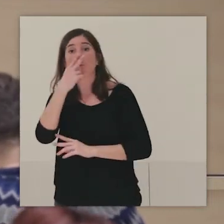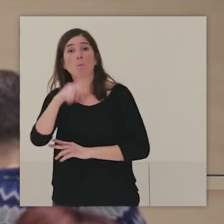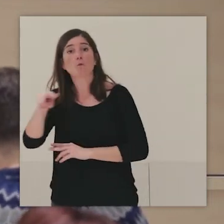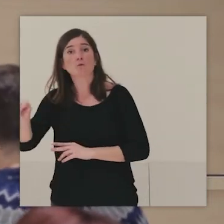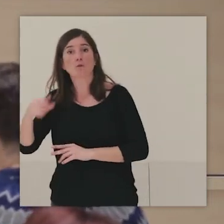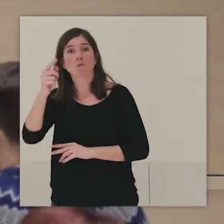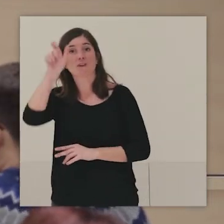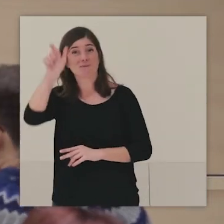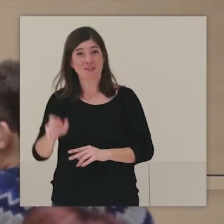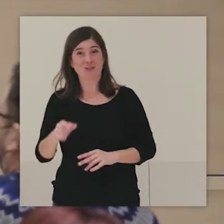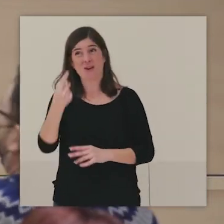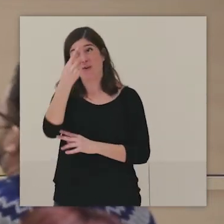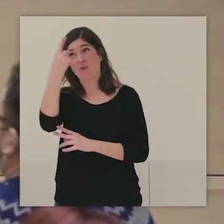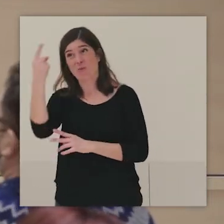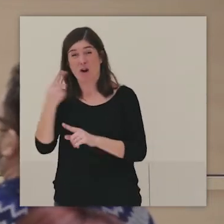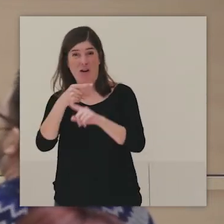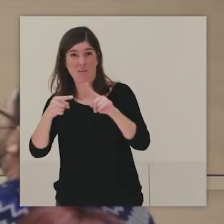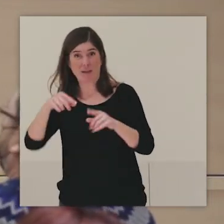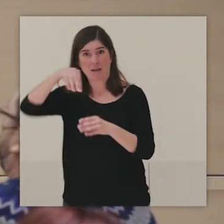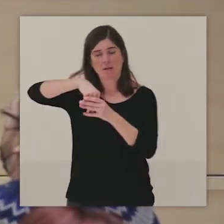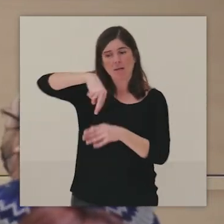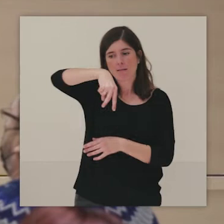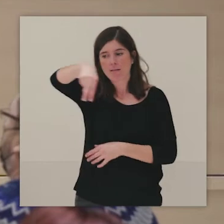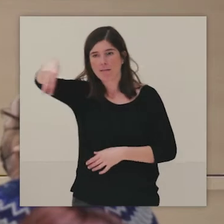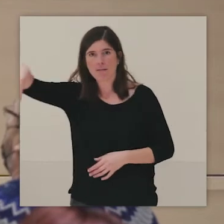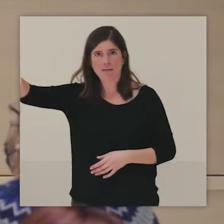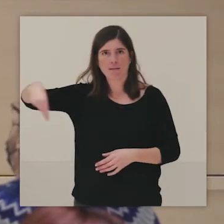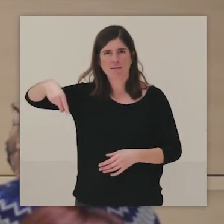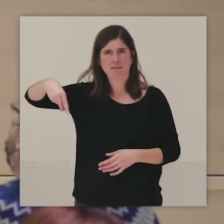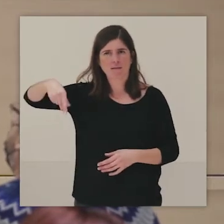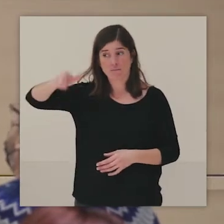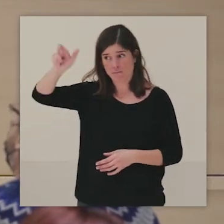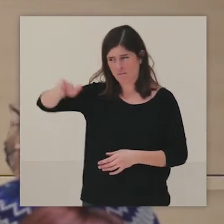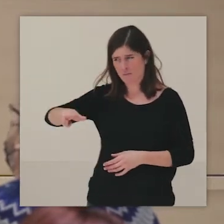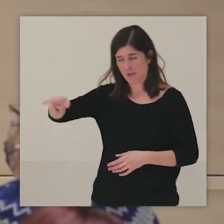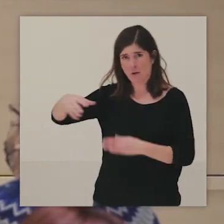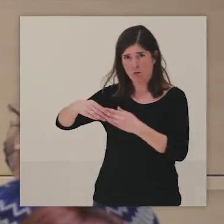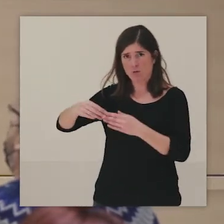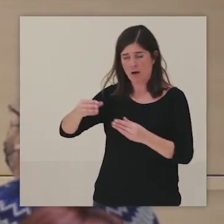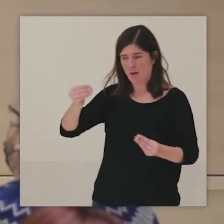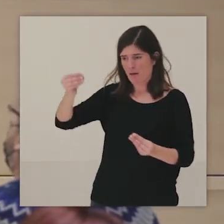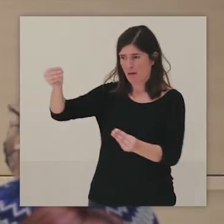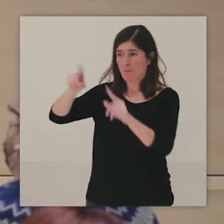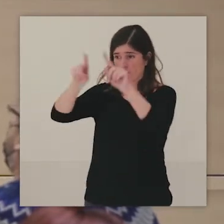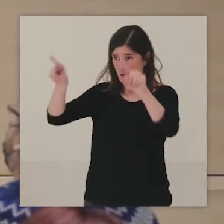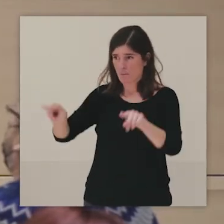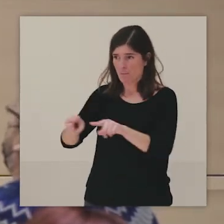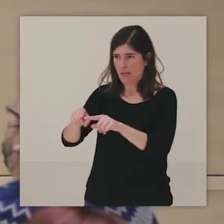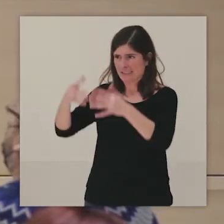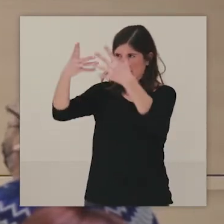dar una obra larga, extensa, compleja, un folleto enredoso, no tendría ningún